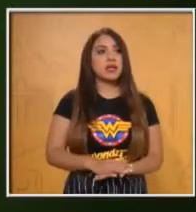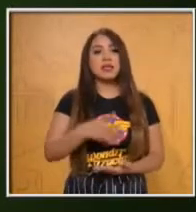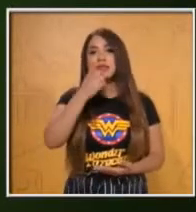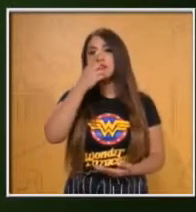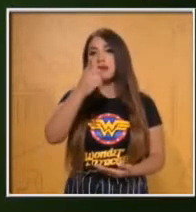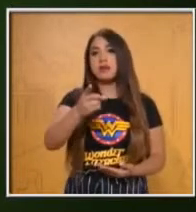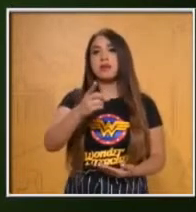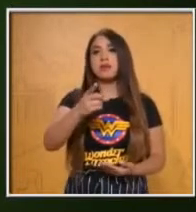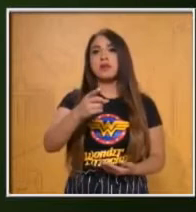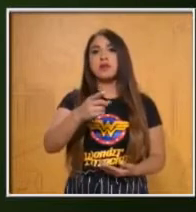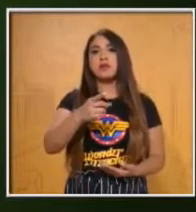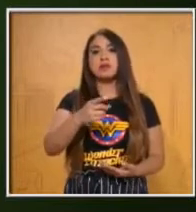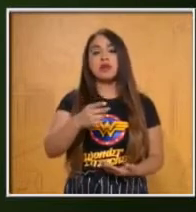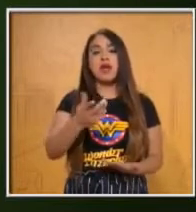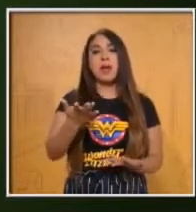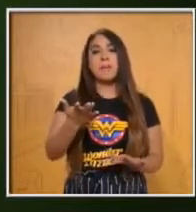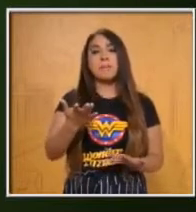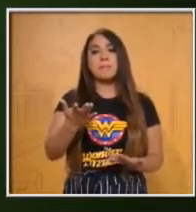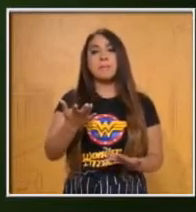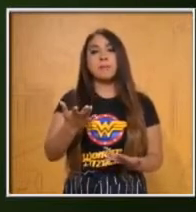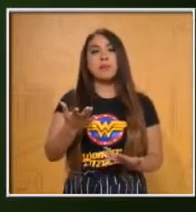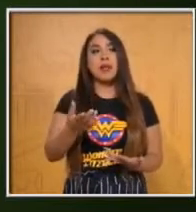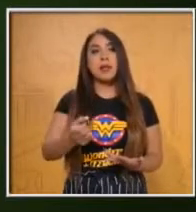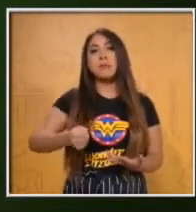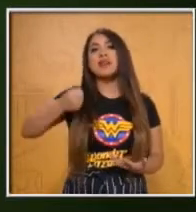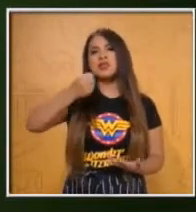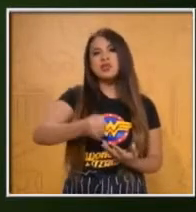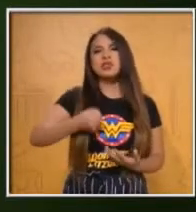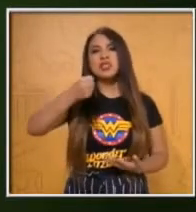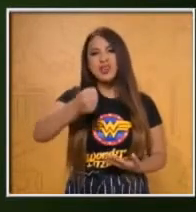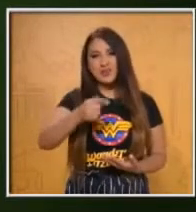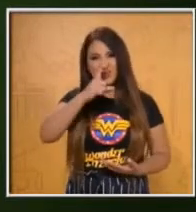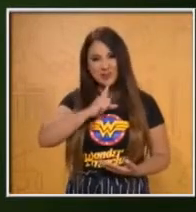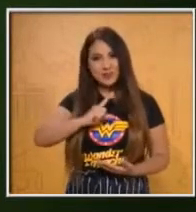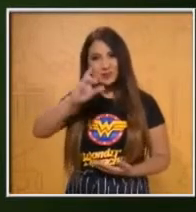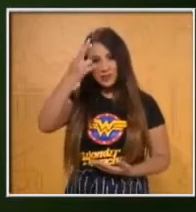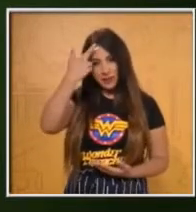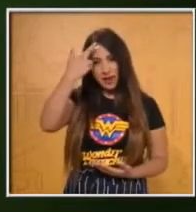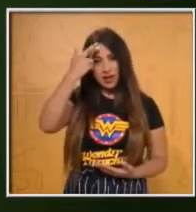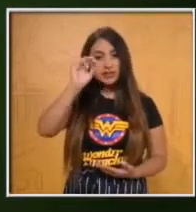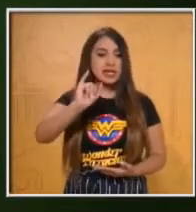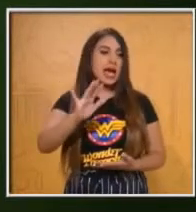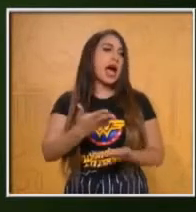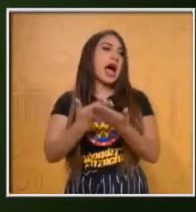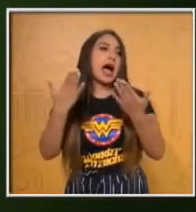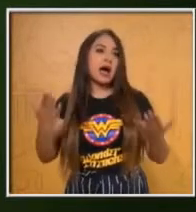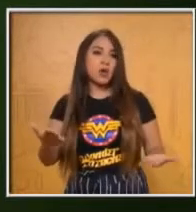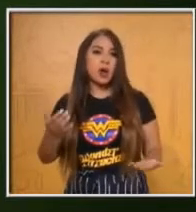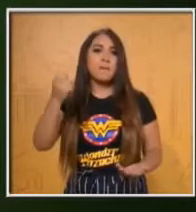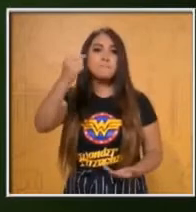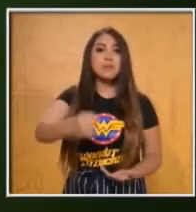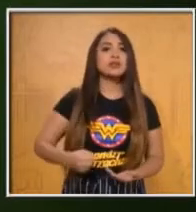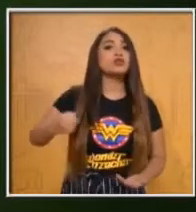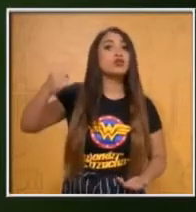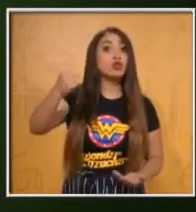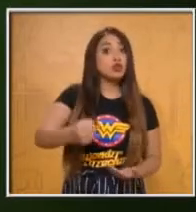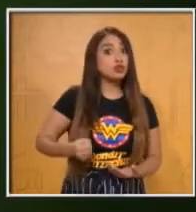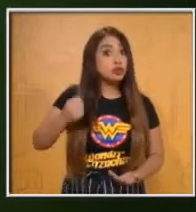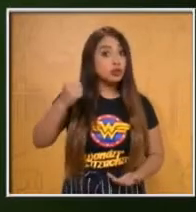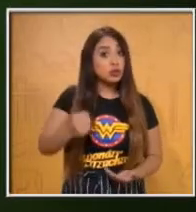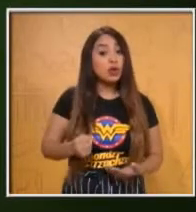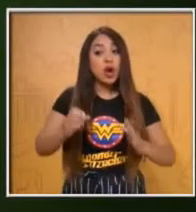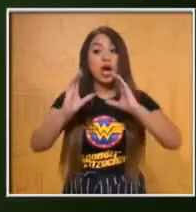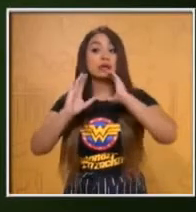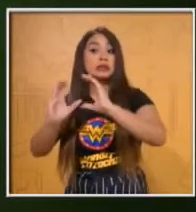acerca del pastorcillo mentiroso? Bueno, en esta vez, había una vez un pastorcito que estaba cuidando